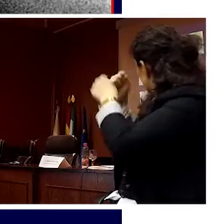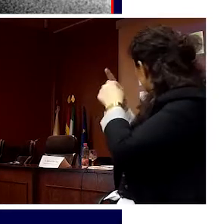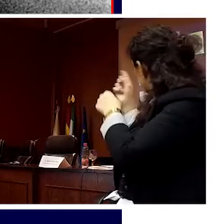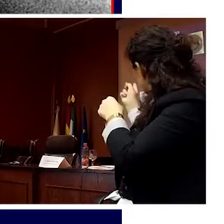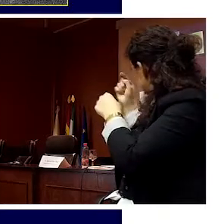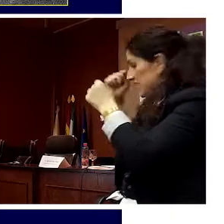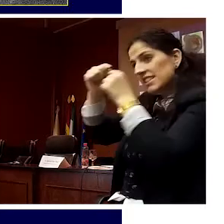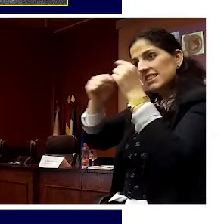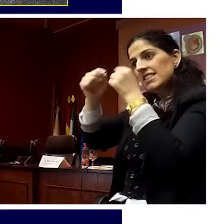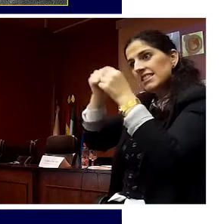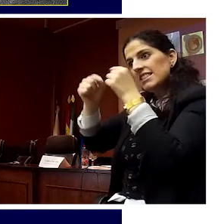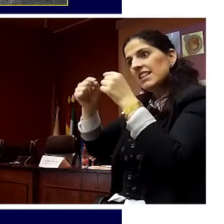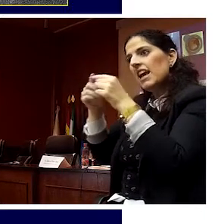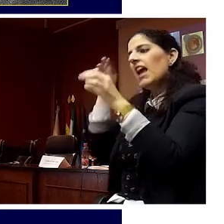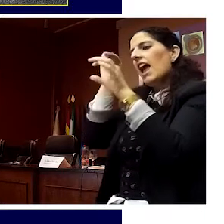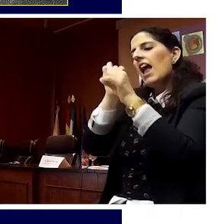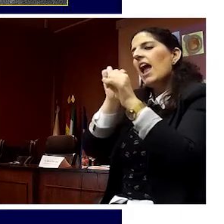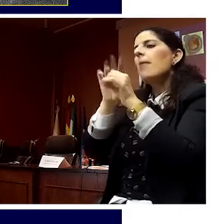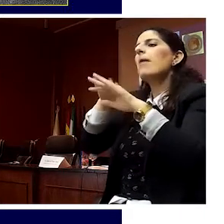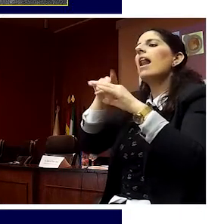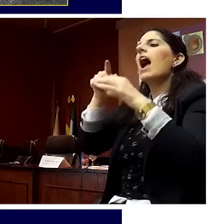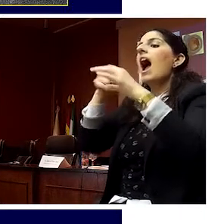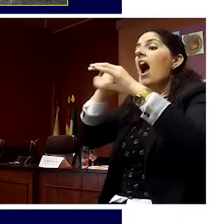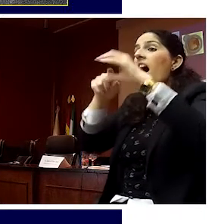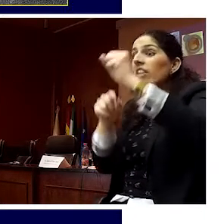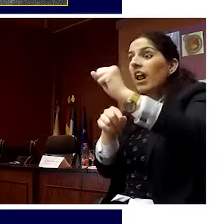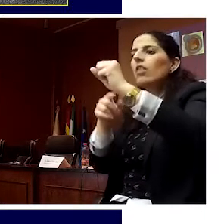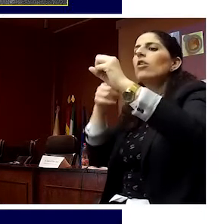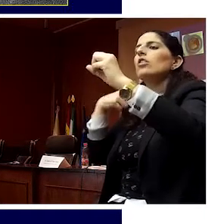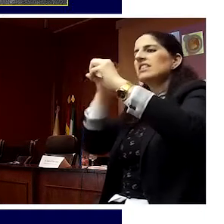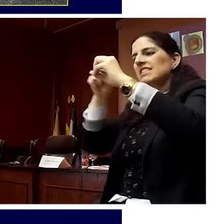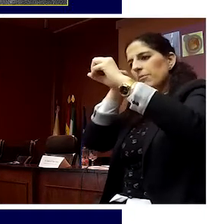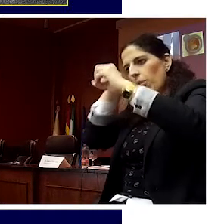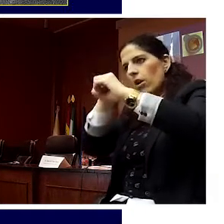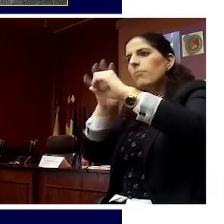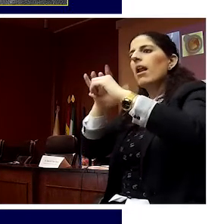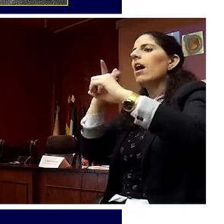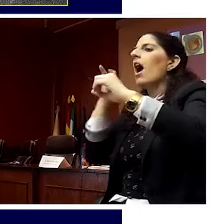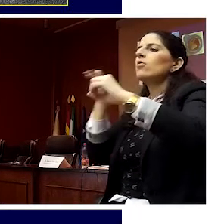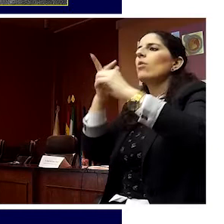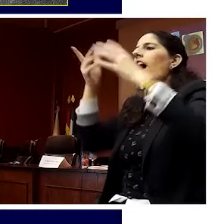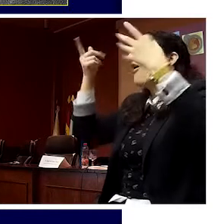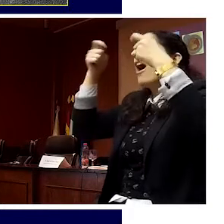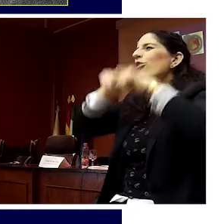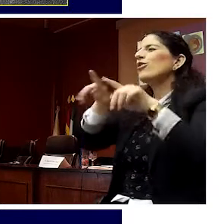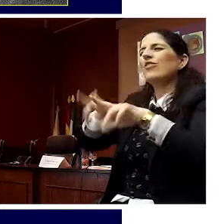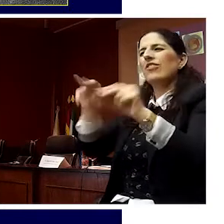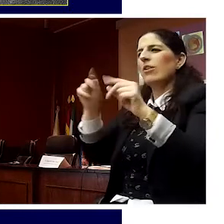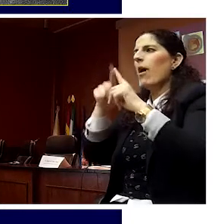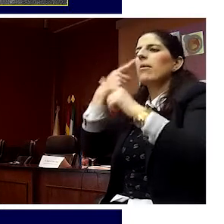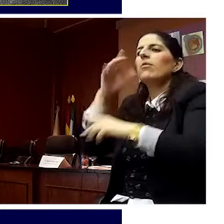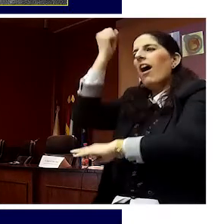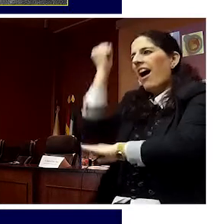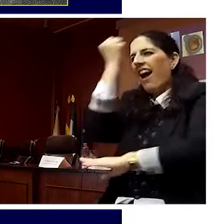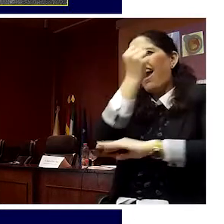Este otro caso, vean qué cantidad de trombo se pudo extraer de este paciente que tenía un infarto